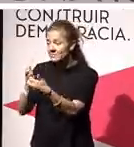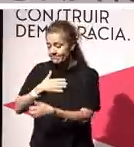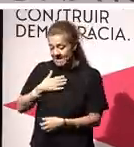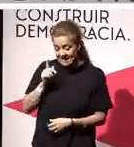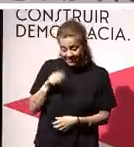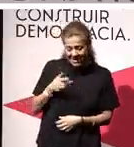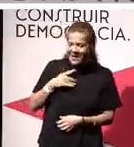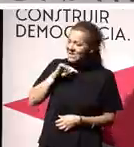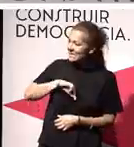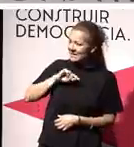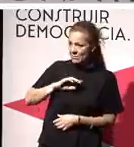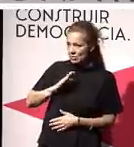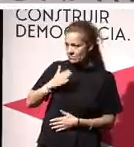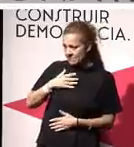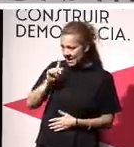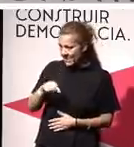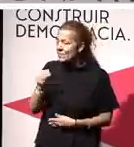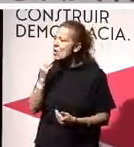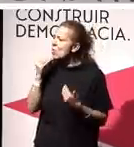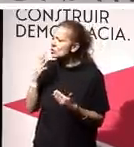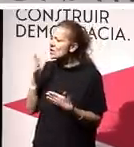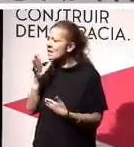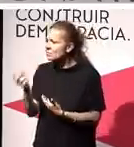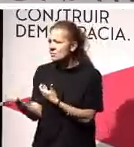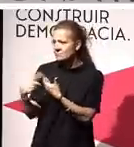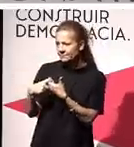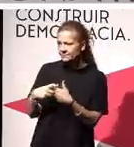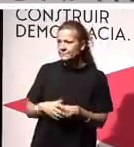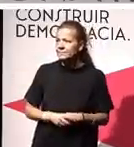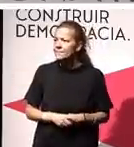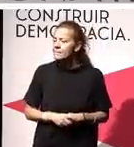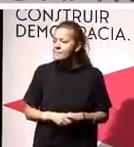y las sentimos como propias. Muchas gracias por estar aquí, compañeros y compañeras.